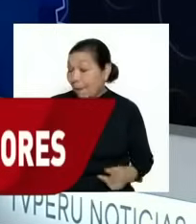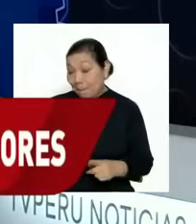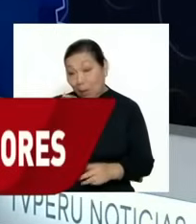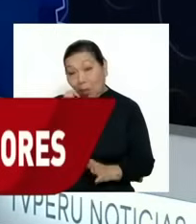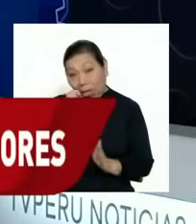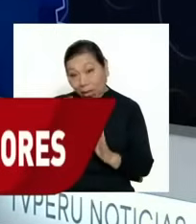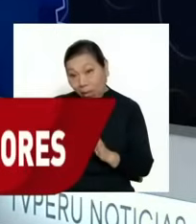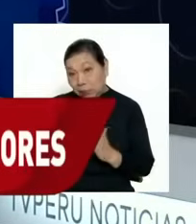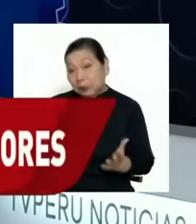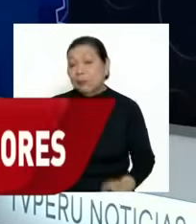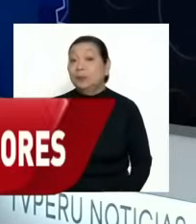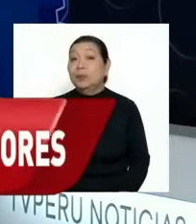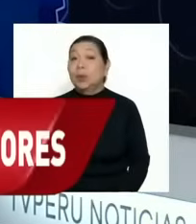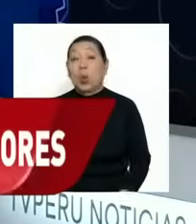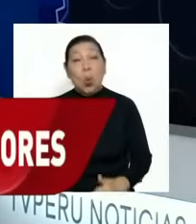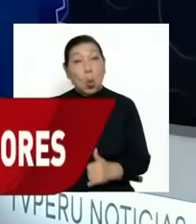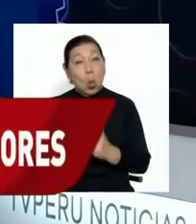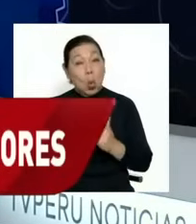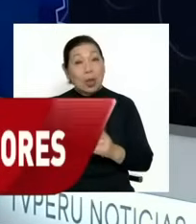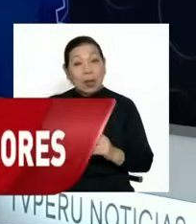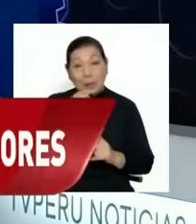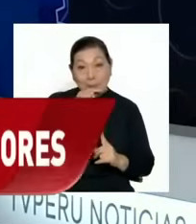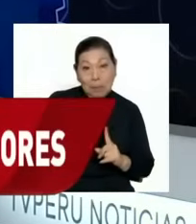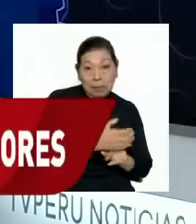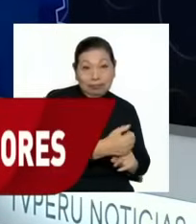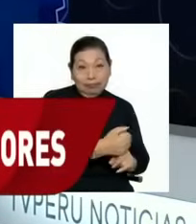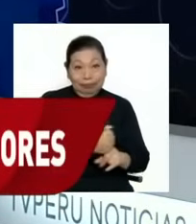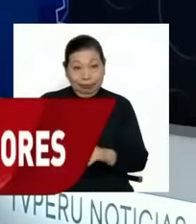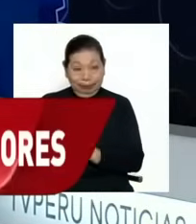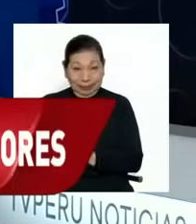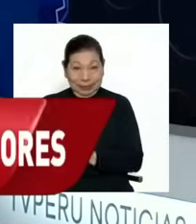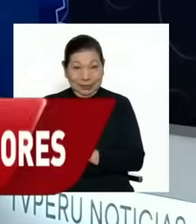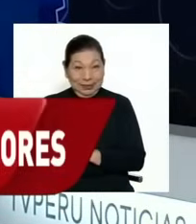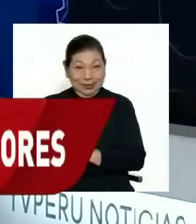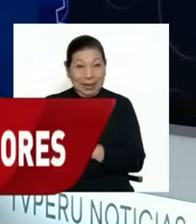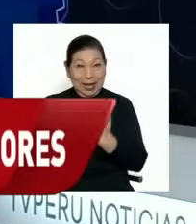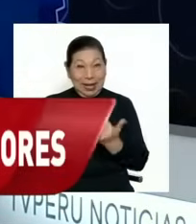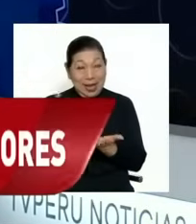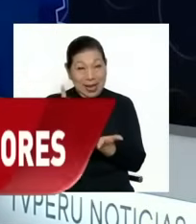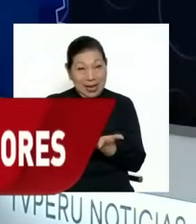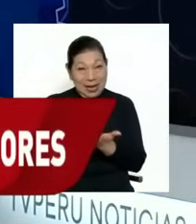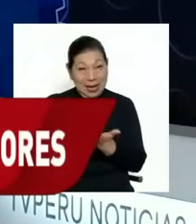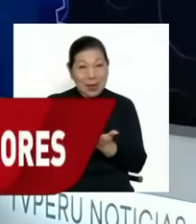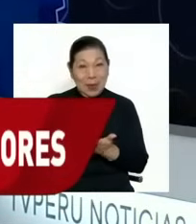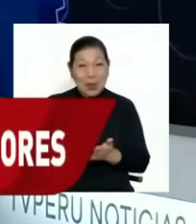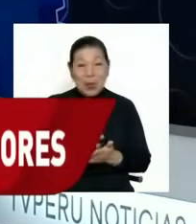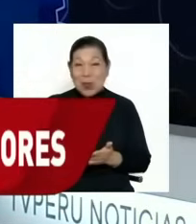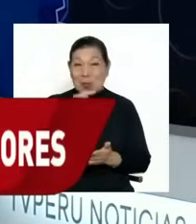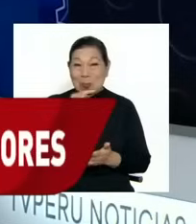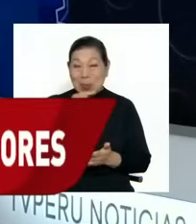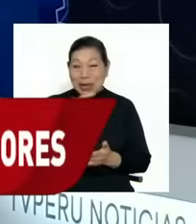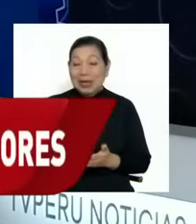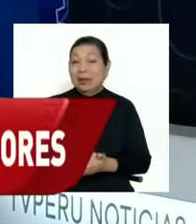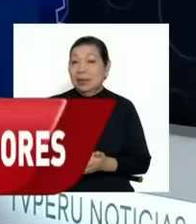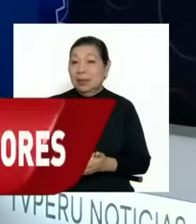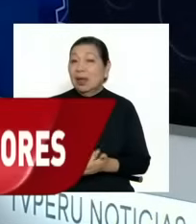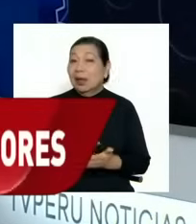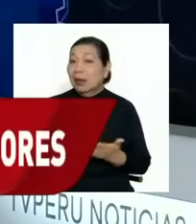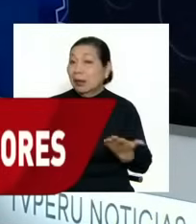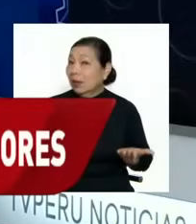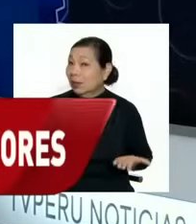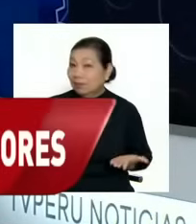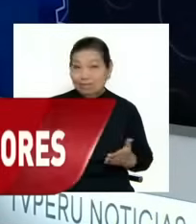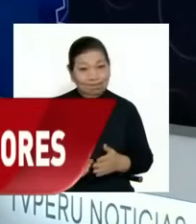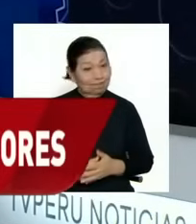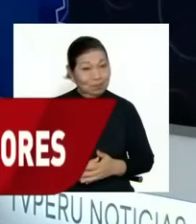Imagínense, en el último secuestro que se dio aquí en la ciudad de Lima de esta empresaria, lo que ocurrió es